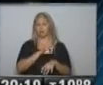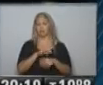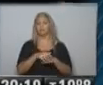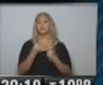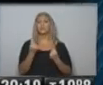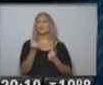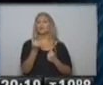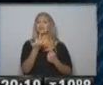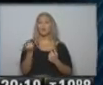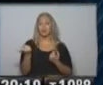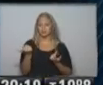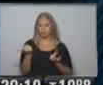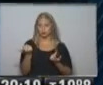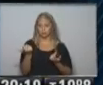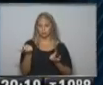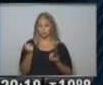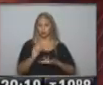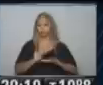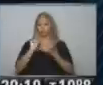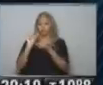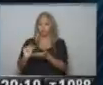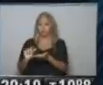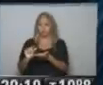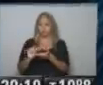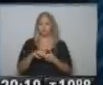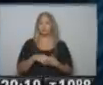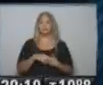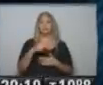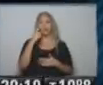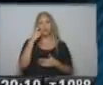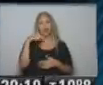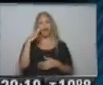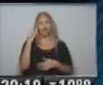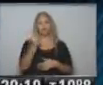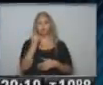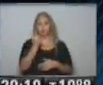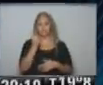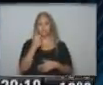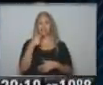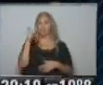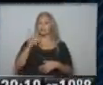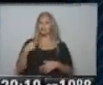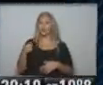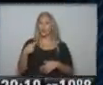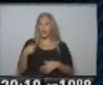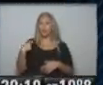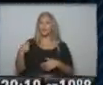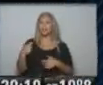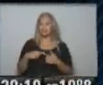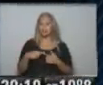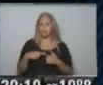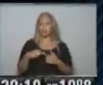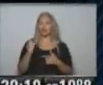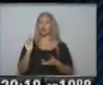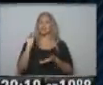los montos del suplemento adicional? Atención, otro punto central, jubilados y pensionados, un